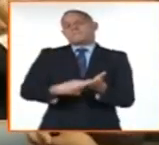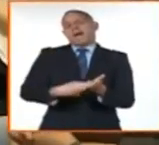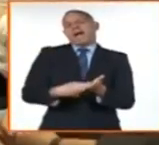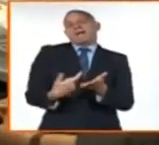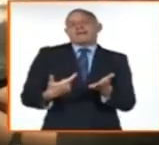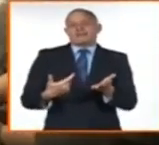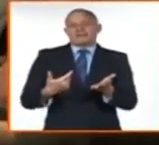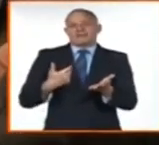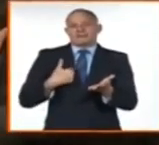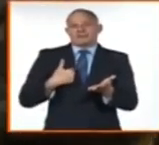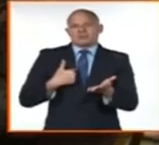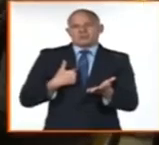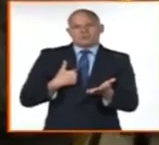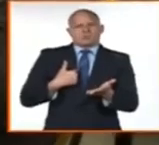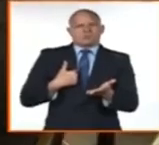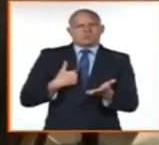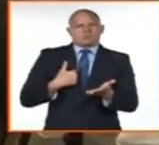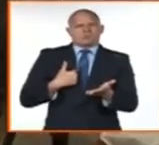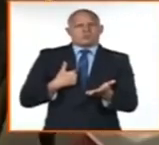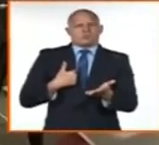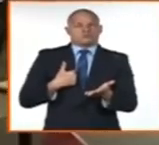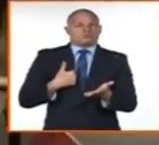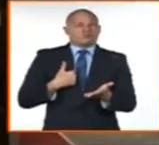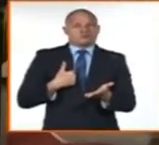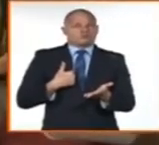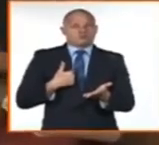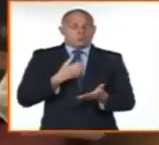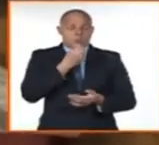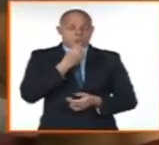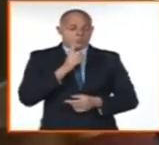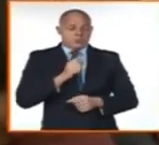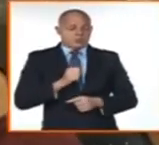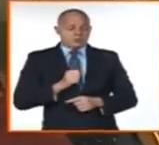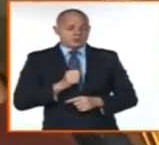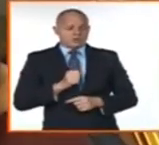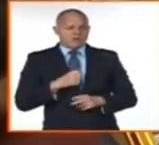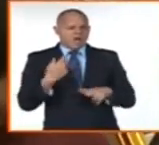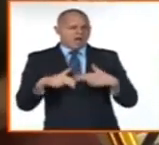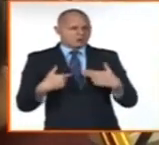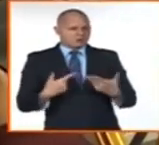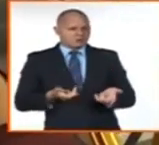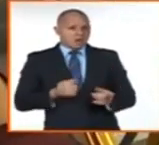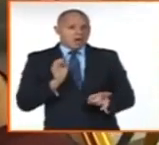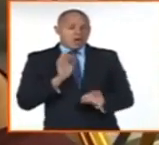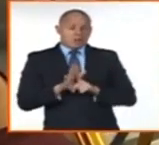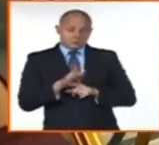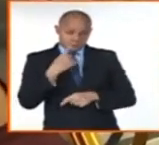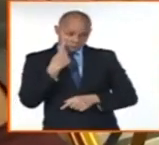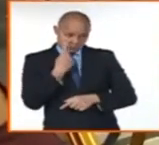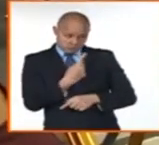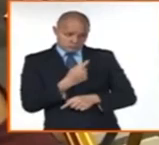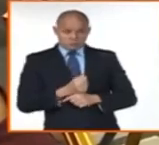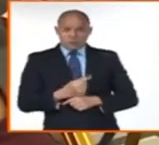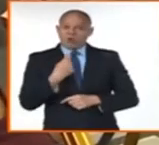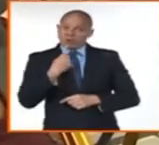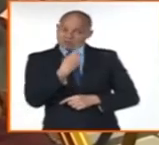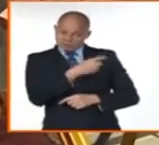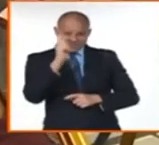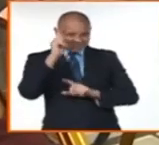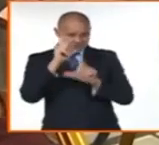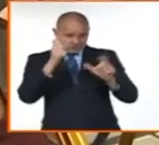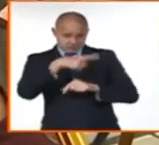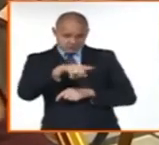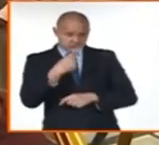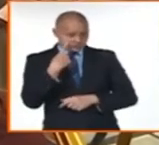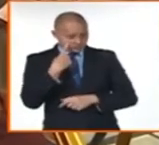17 o 19 de mayo, en una reunión con científicos de uno de los centros que ustedes van a visitar, yo les dije, miren, no hay alternativa, necesitamos una vacuna